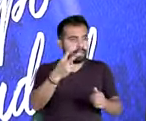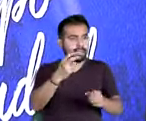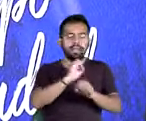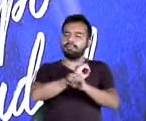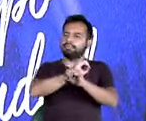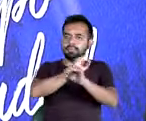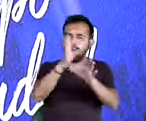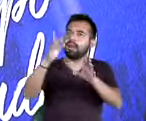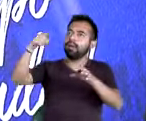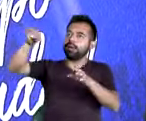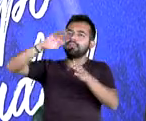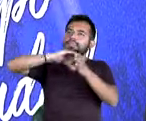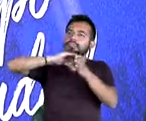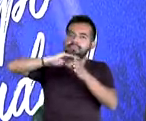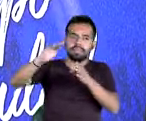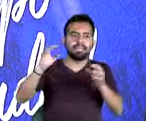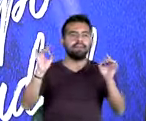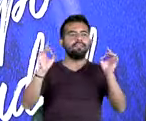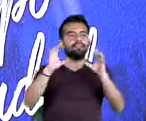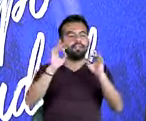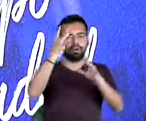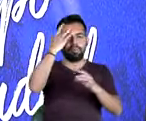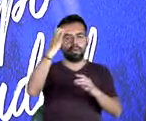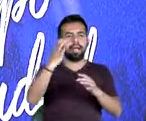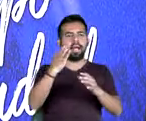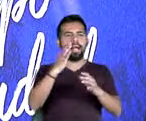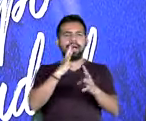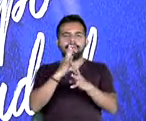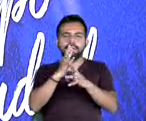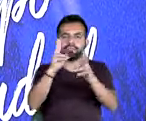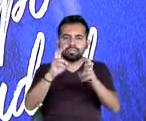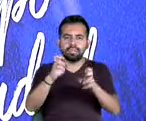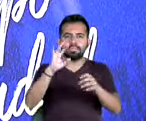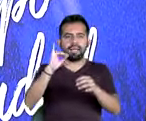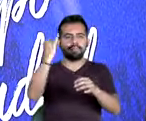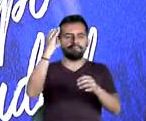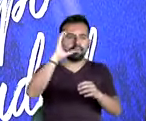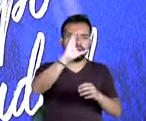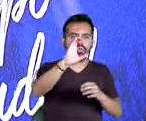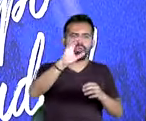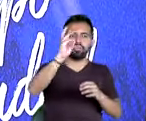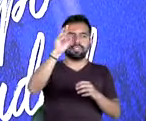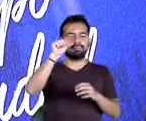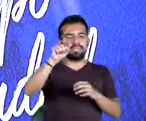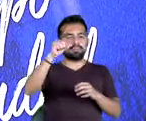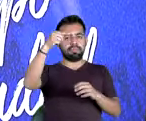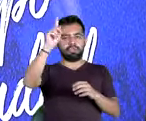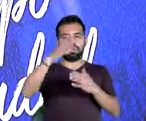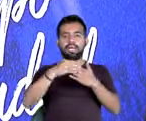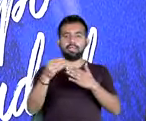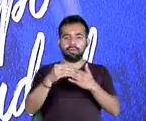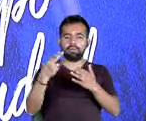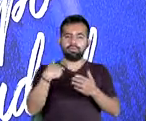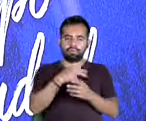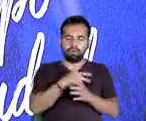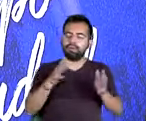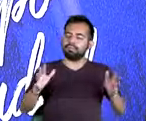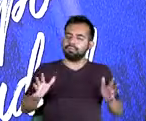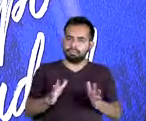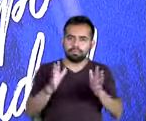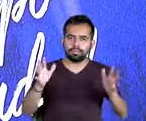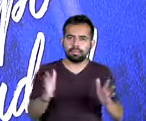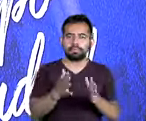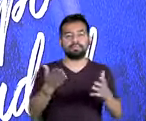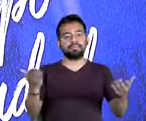nos han invitado, porque hemos hablado de un portafolio de inversiones, de un inventario de inversiones de 6.000 millones de dólares, y vamos a impulsar la mayoría de